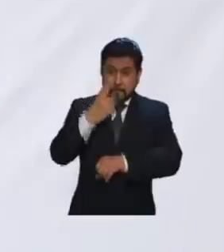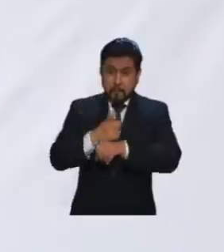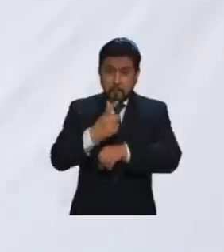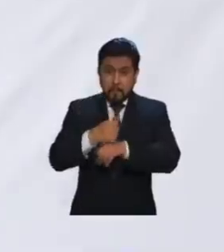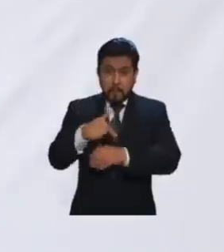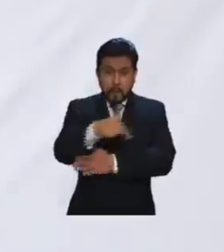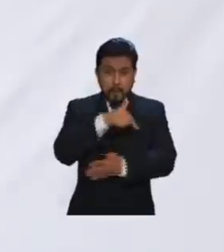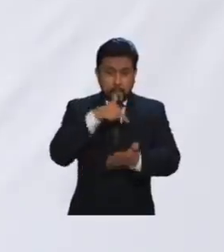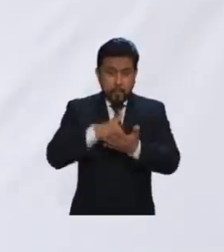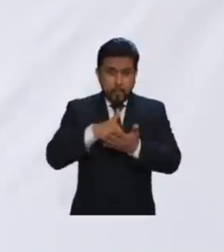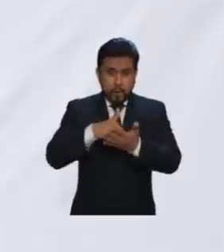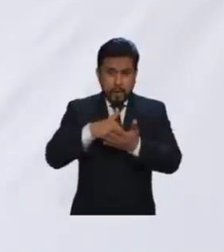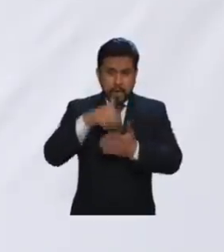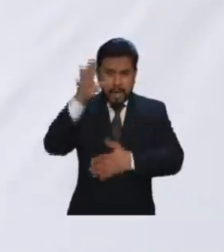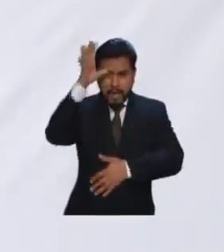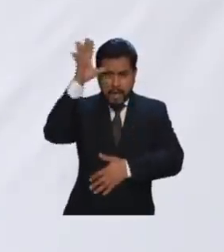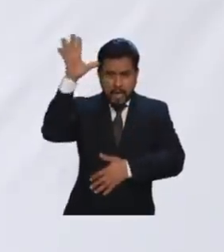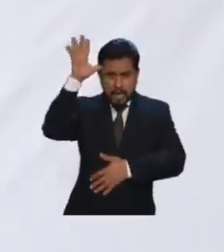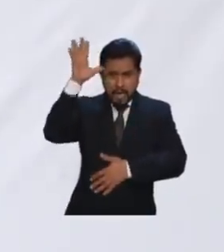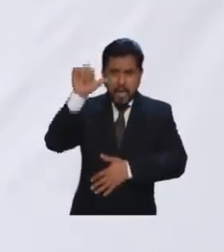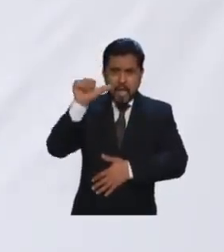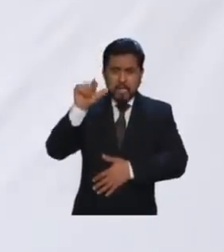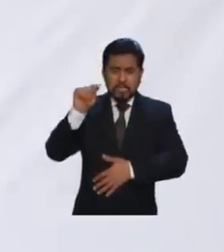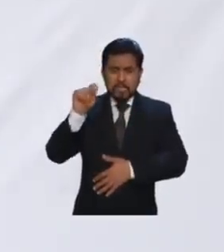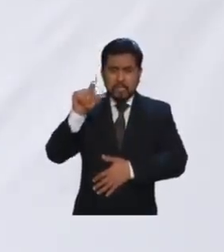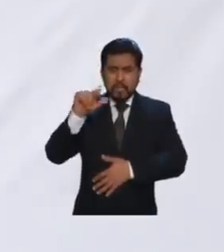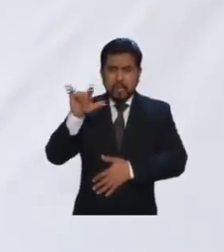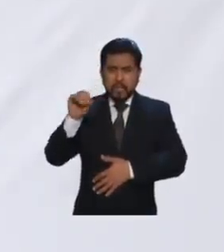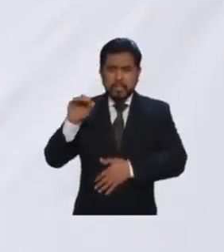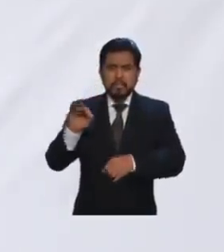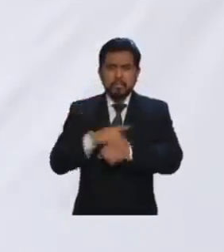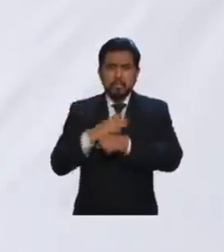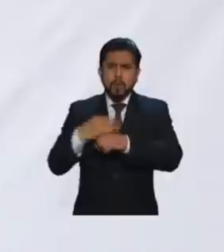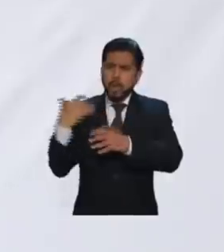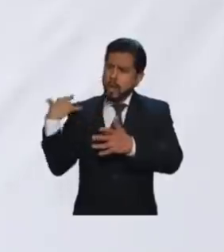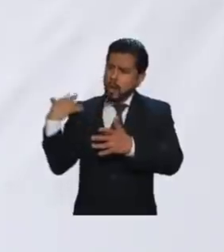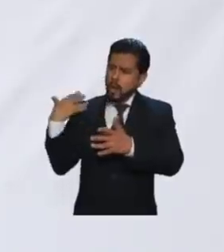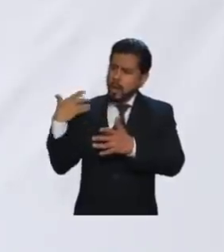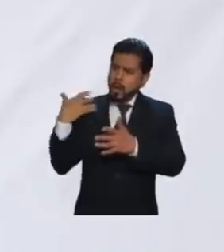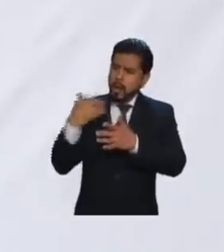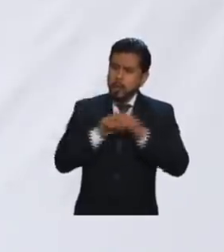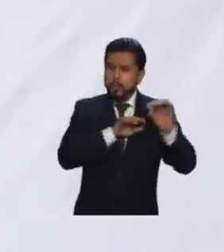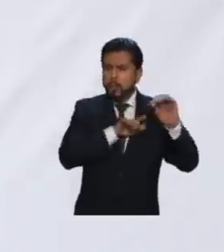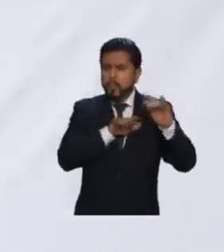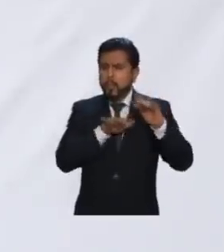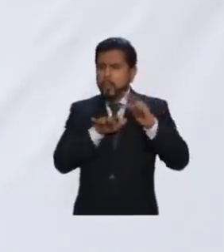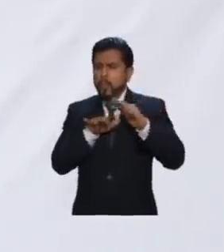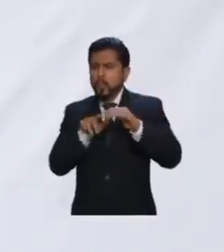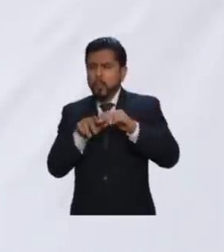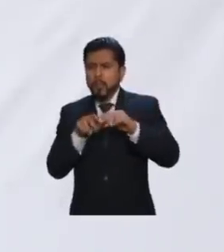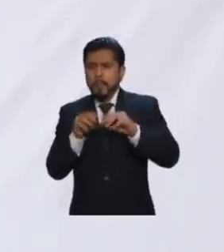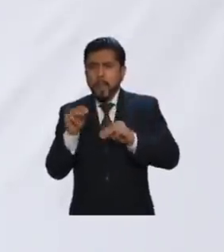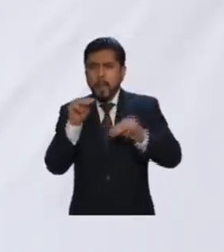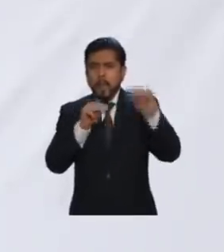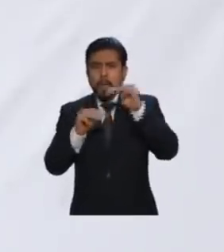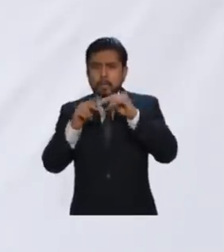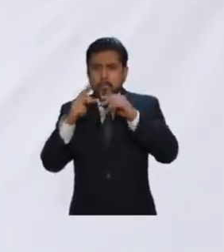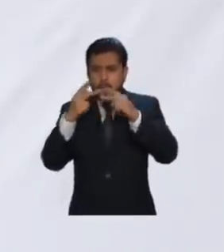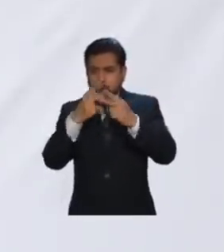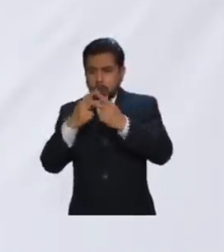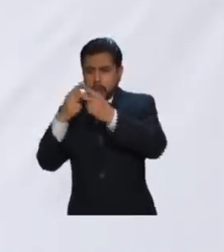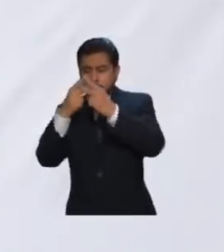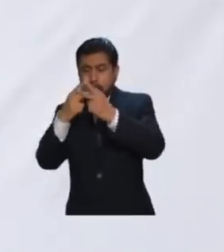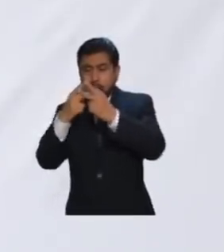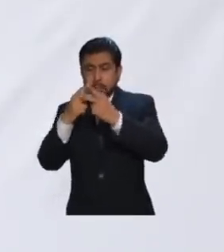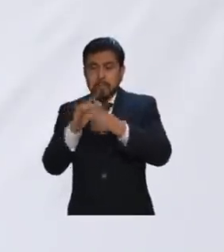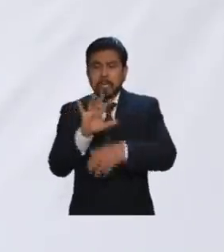los aztecas, digo aztecas porque venían de Aztlán, en el Cerro de la Estrella. También aquí, a 500 años